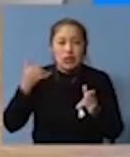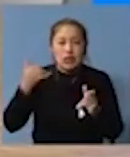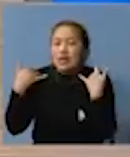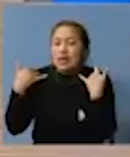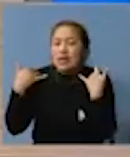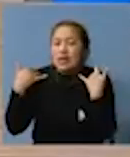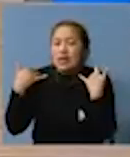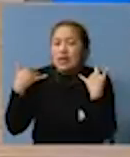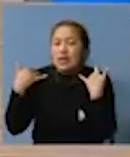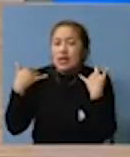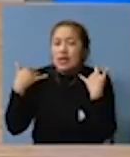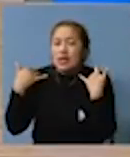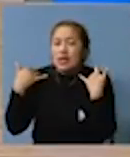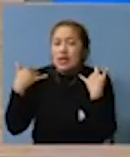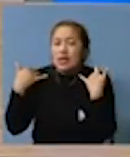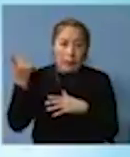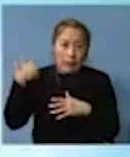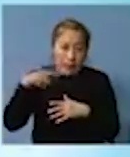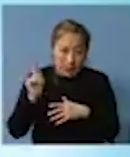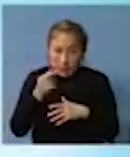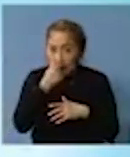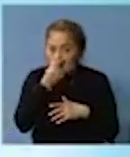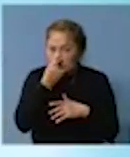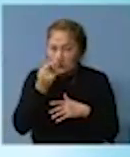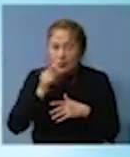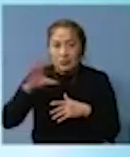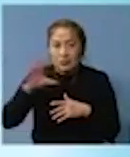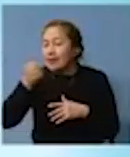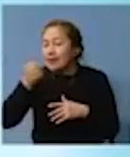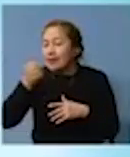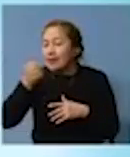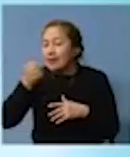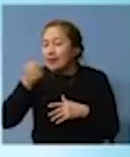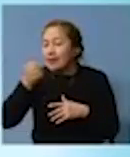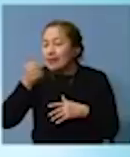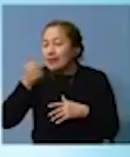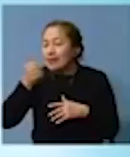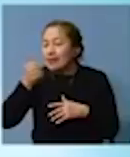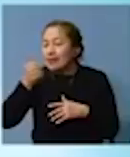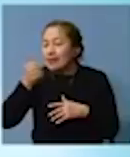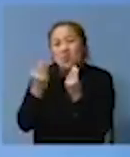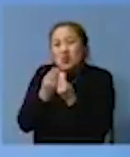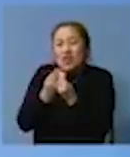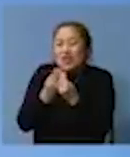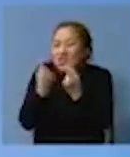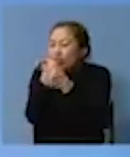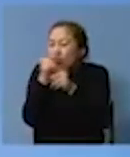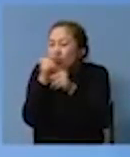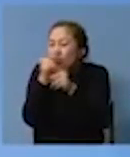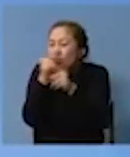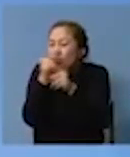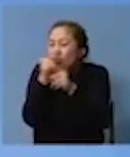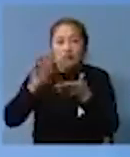que fue a su domicilio, todo, cosas que el doctor Vicente Casas desmiente. Sí, después se tejieron miles de conjeturas en cuanto de